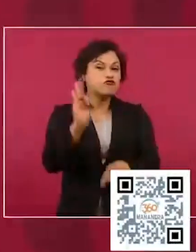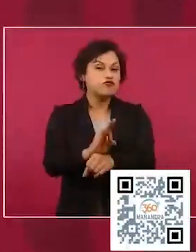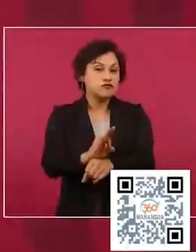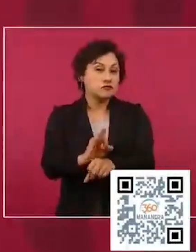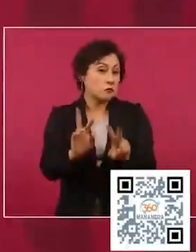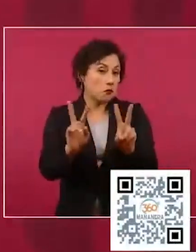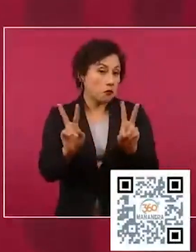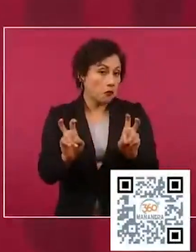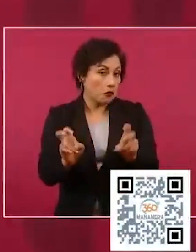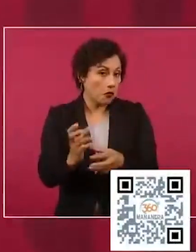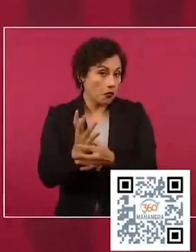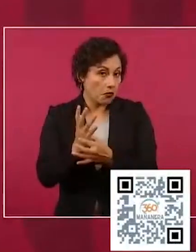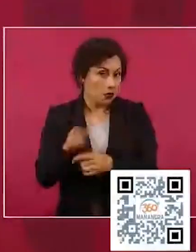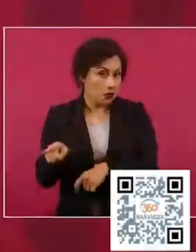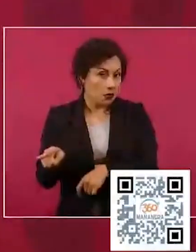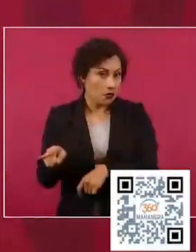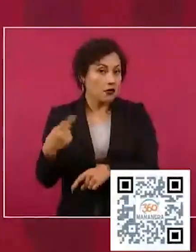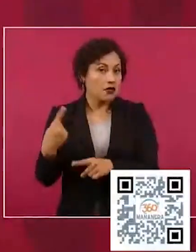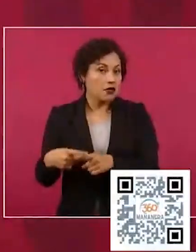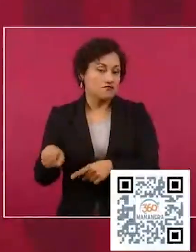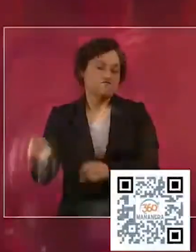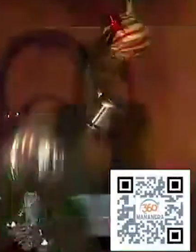al senado Ugalde